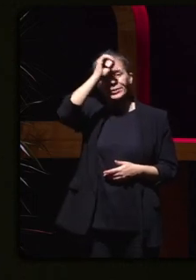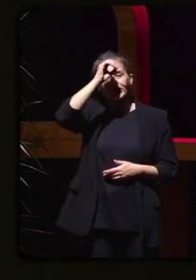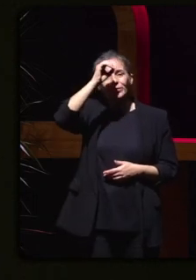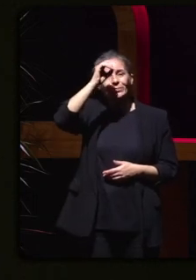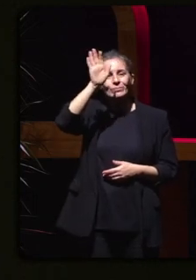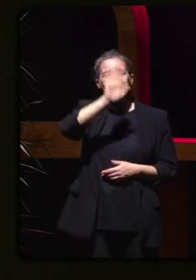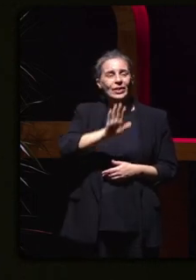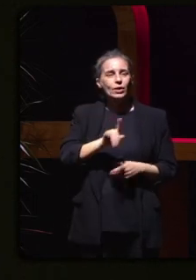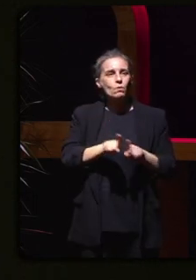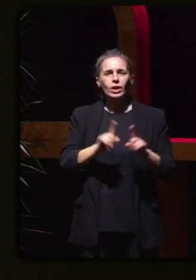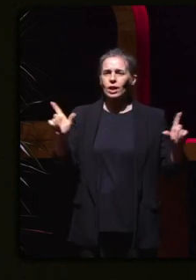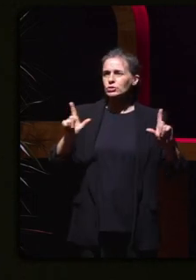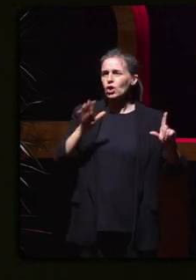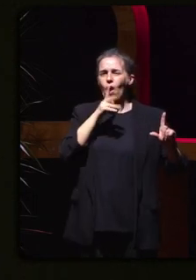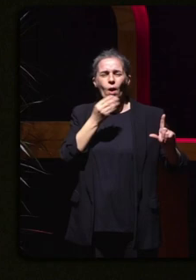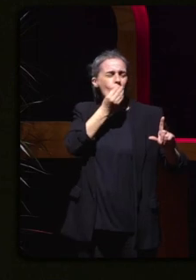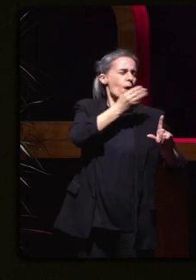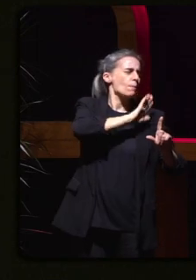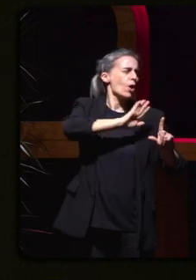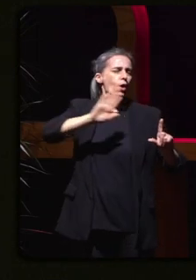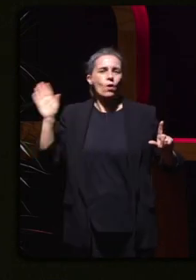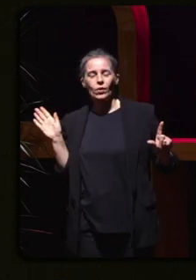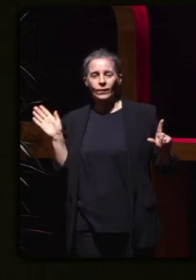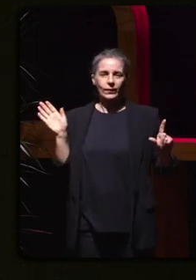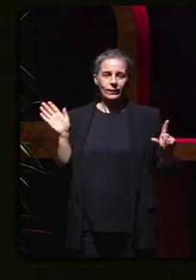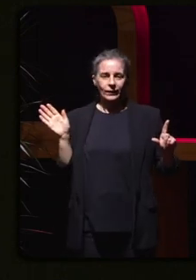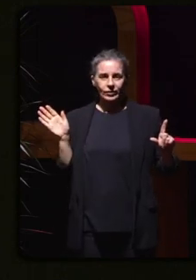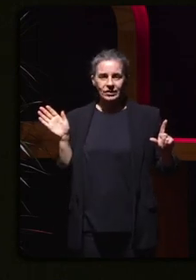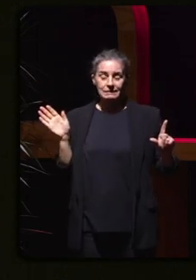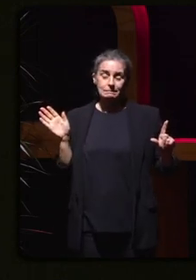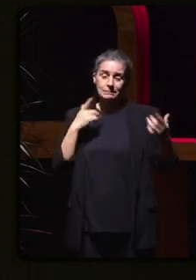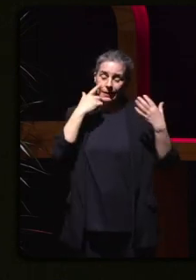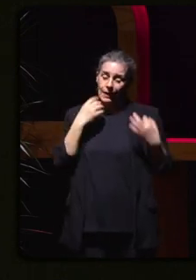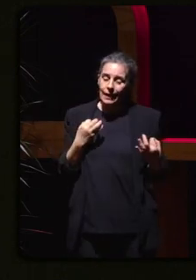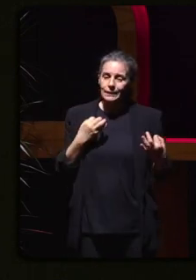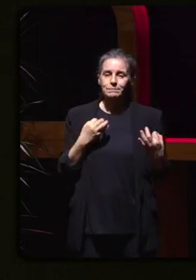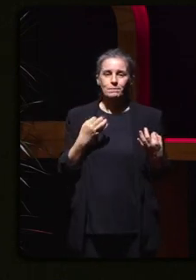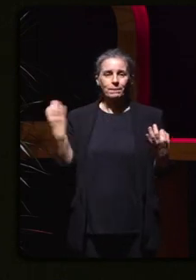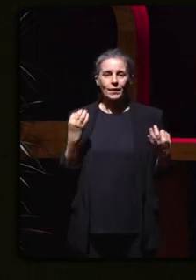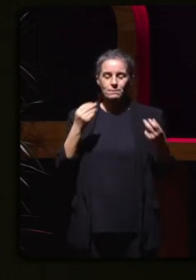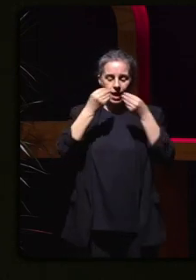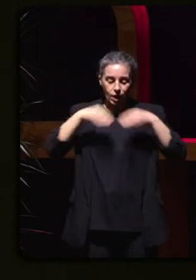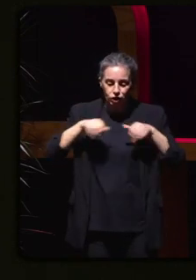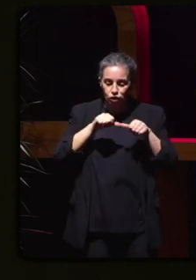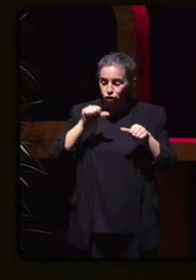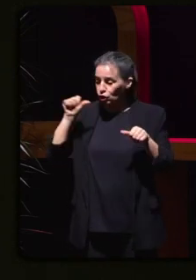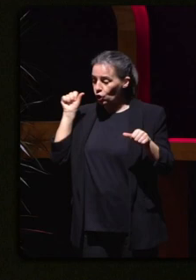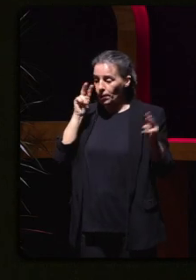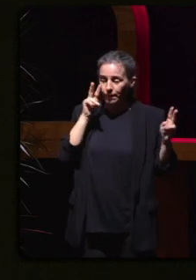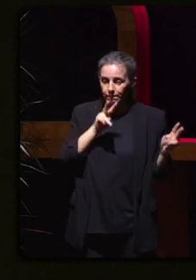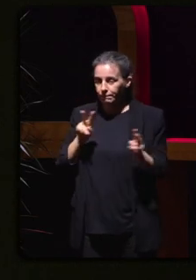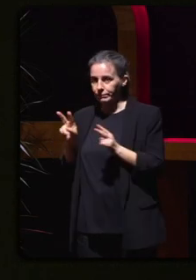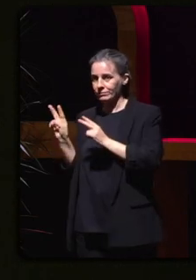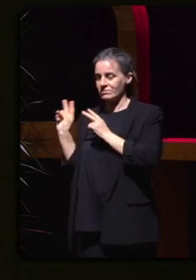la televisión que se hace ahora es la mejor televisión que se ha hecho nunca Y creo que cierto recorrido histórico o cierta mirada histórica